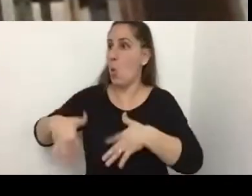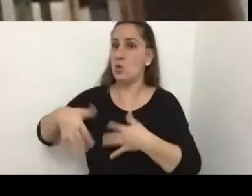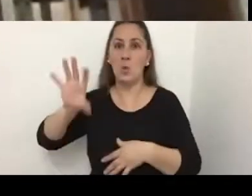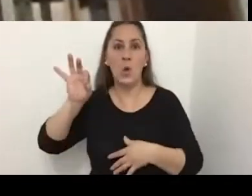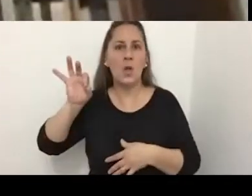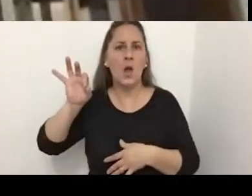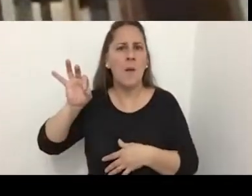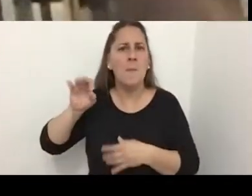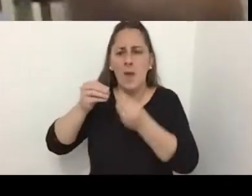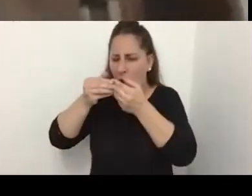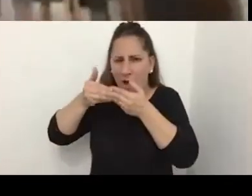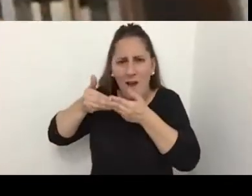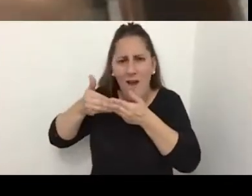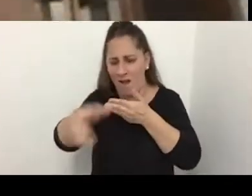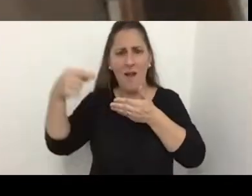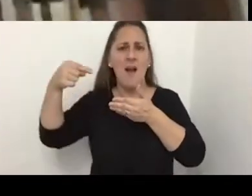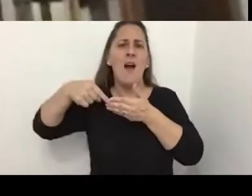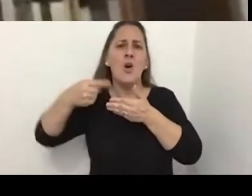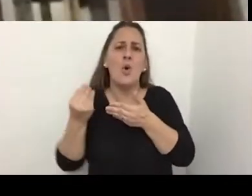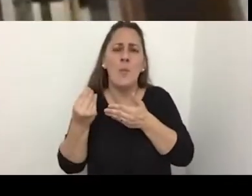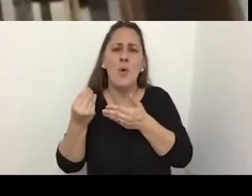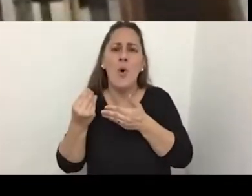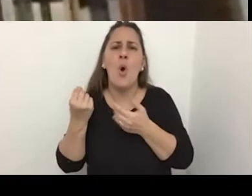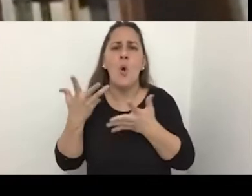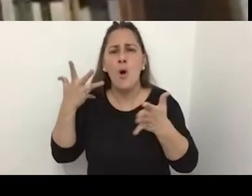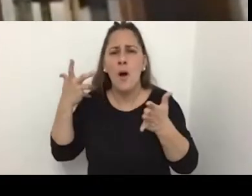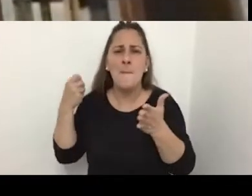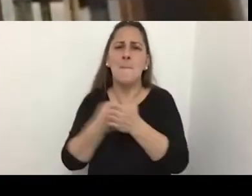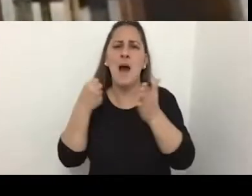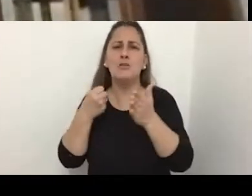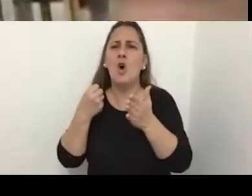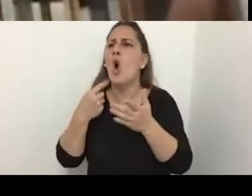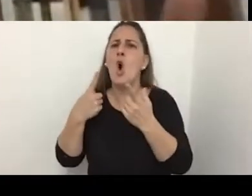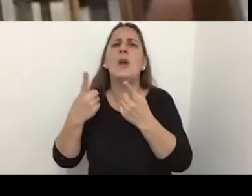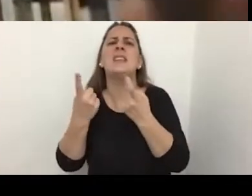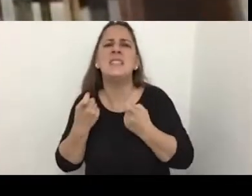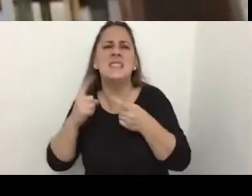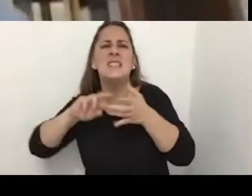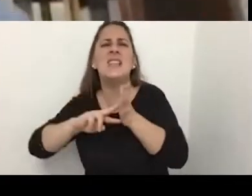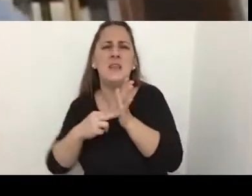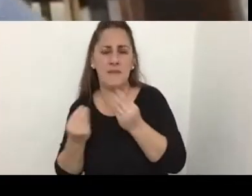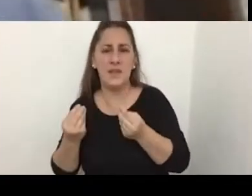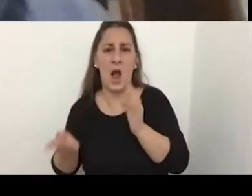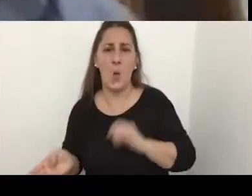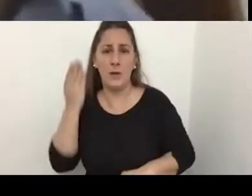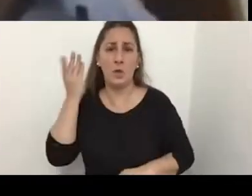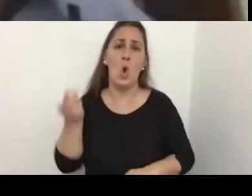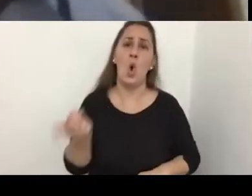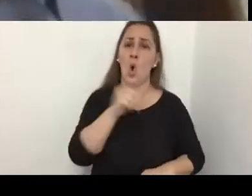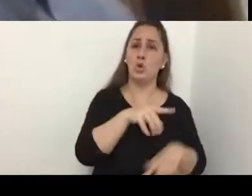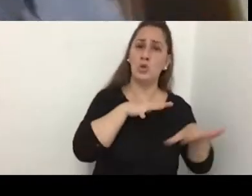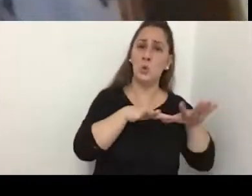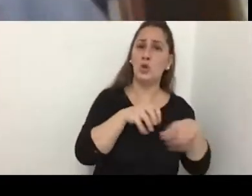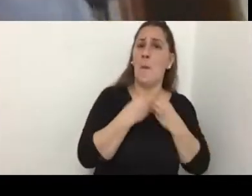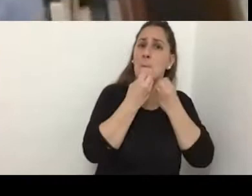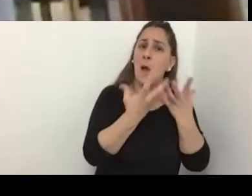dónde partió y cuánto implica y cuánto impacta ese aumento. Y hay otros que quizás están en una situación mucho mejor